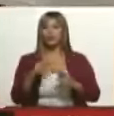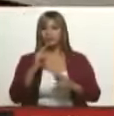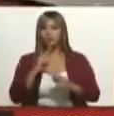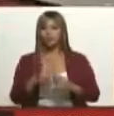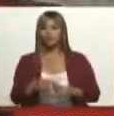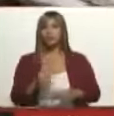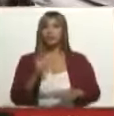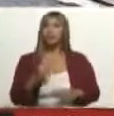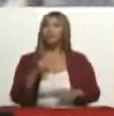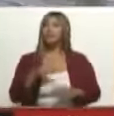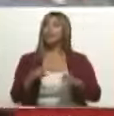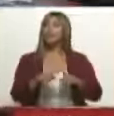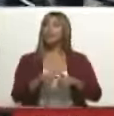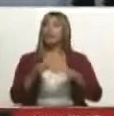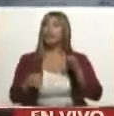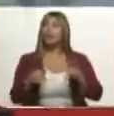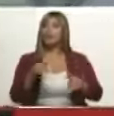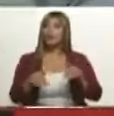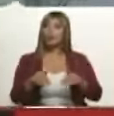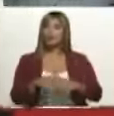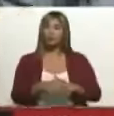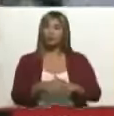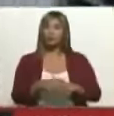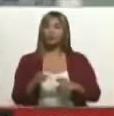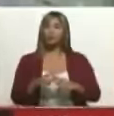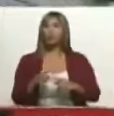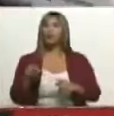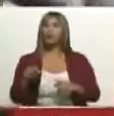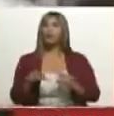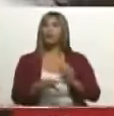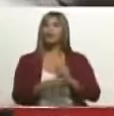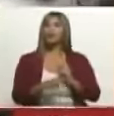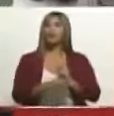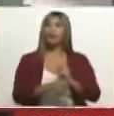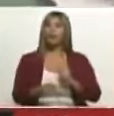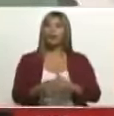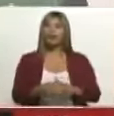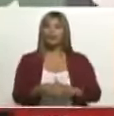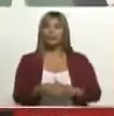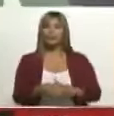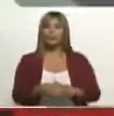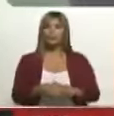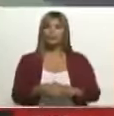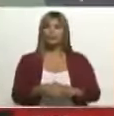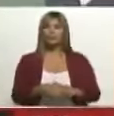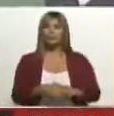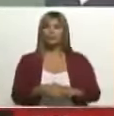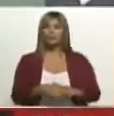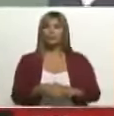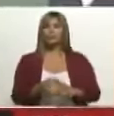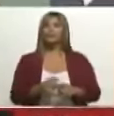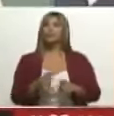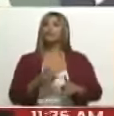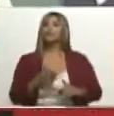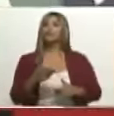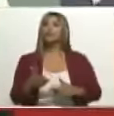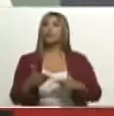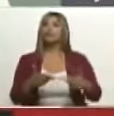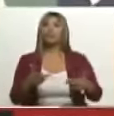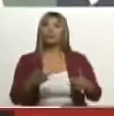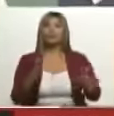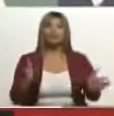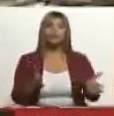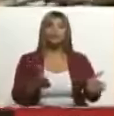En vez de ir a los votos, van a sus marramucias y armar